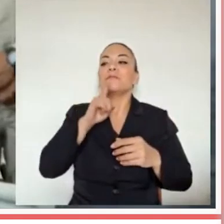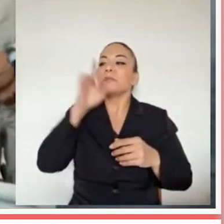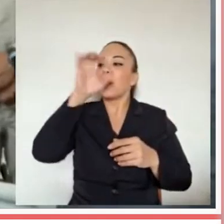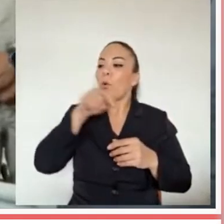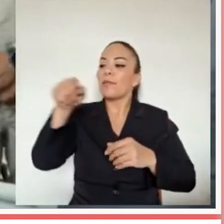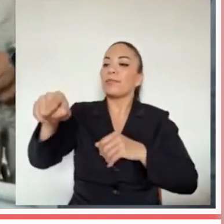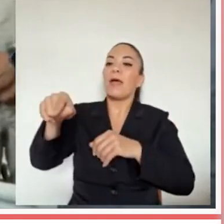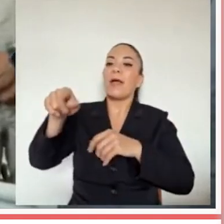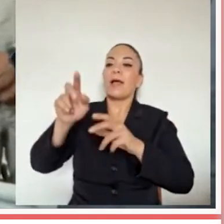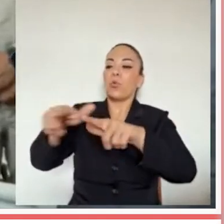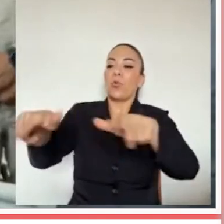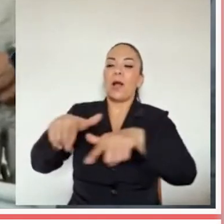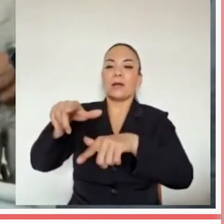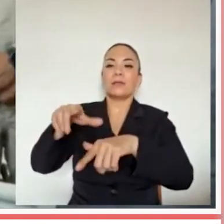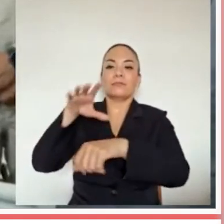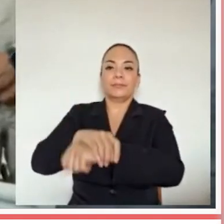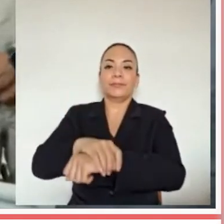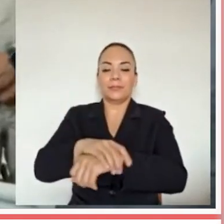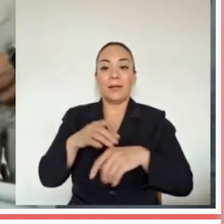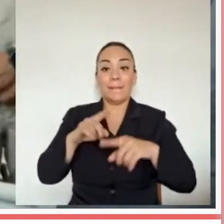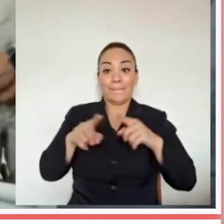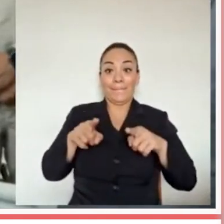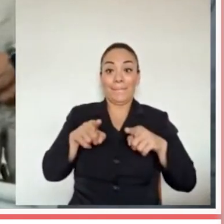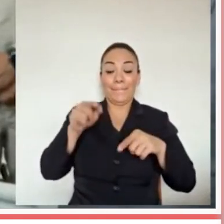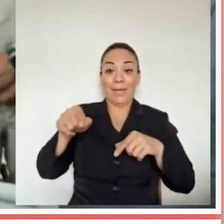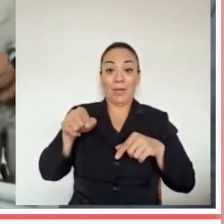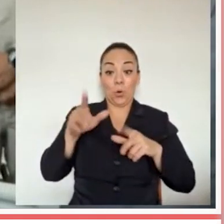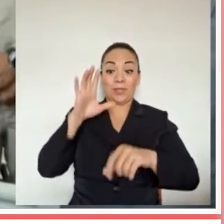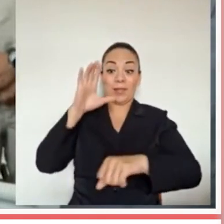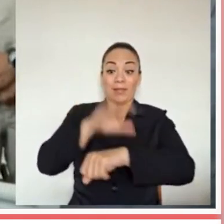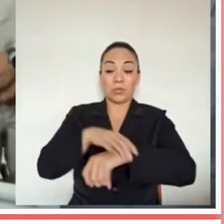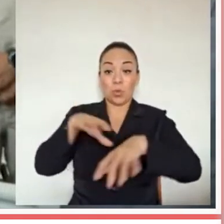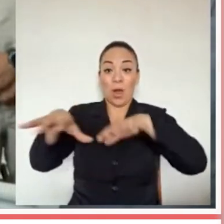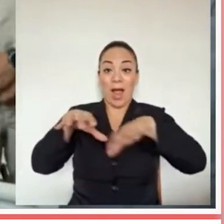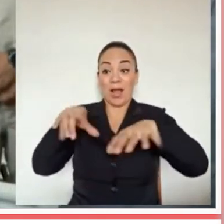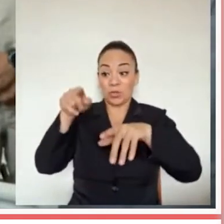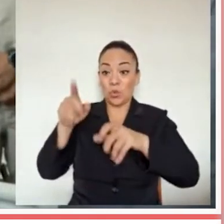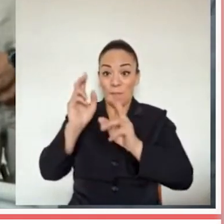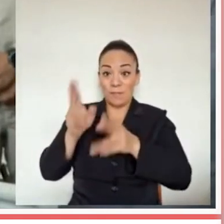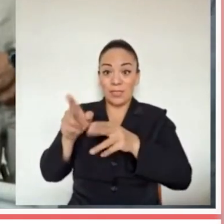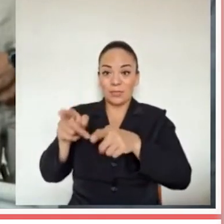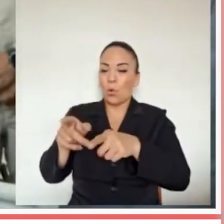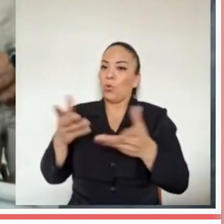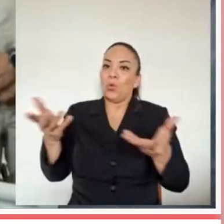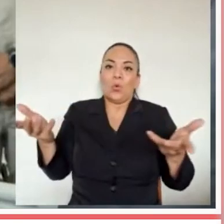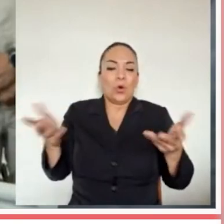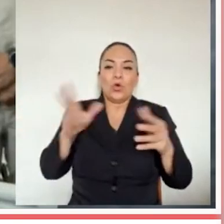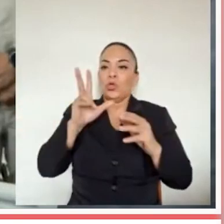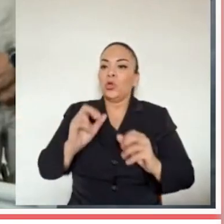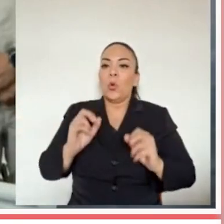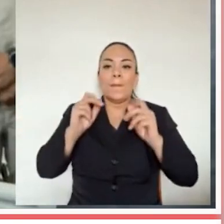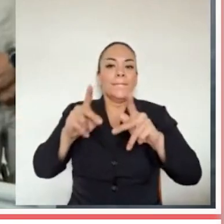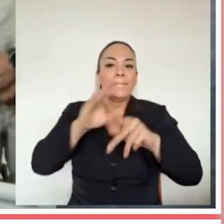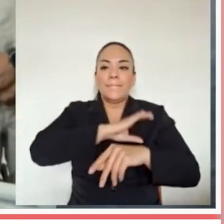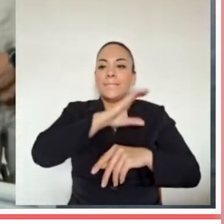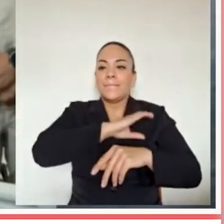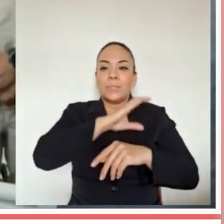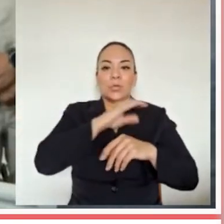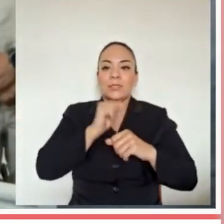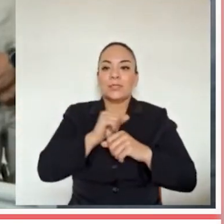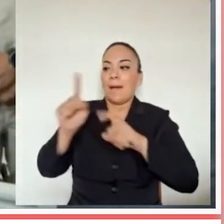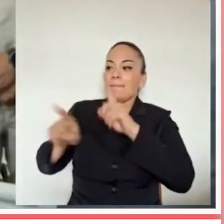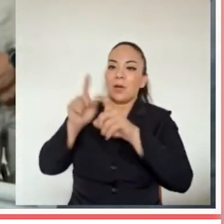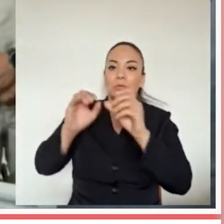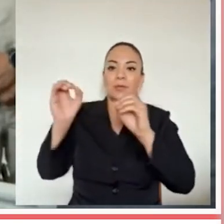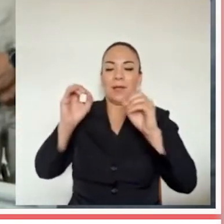la detención en un acto de flagrancia ni siquiera permite que la policía les haga